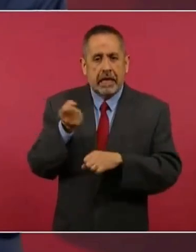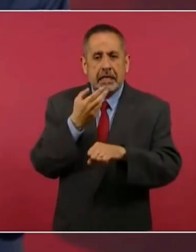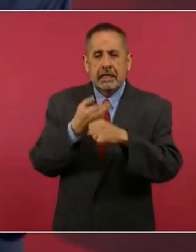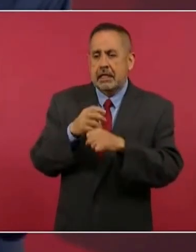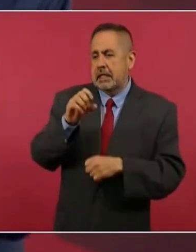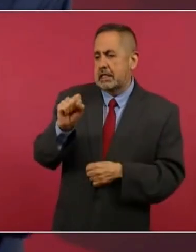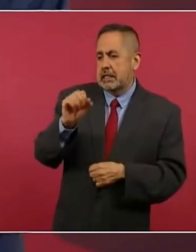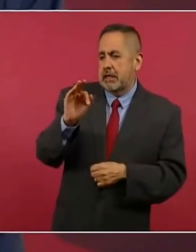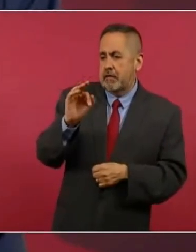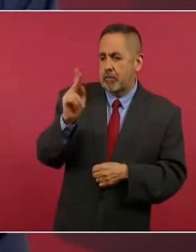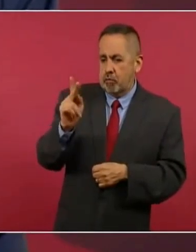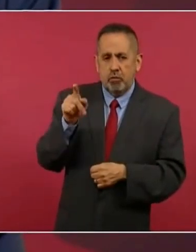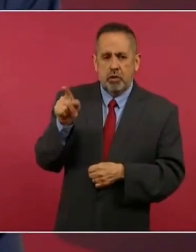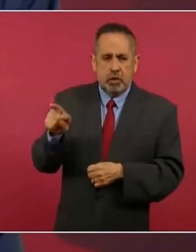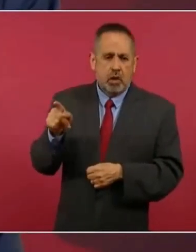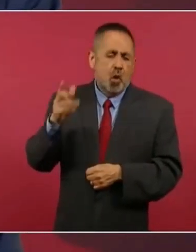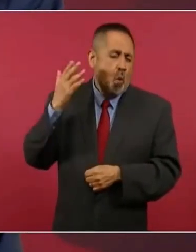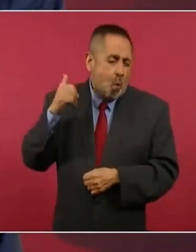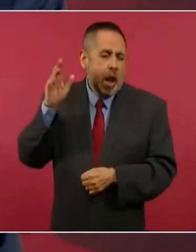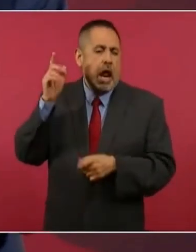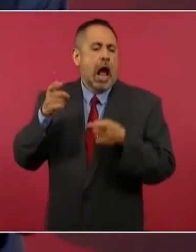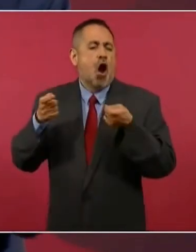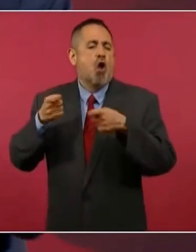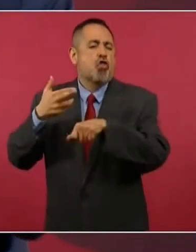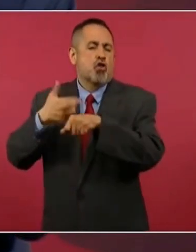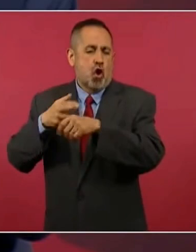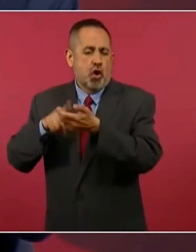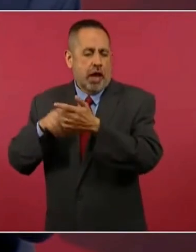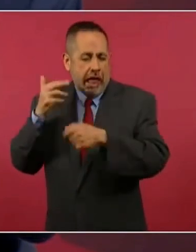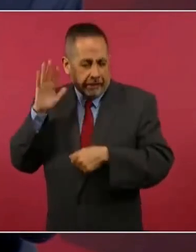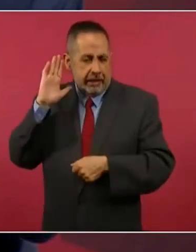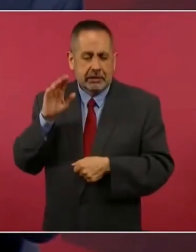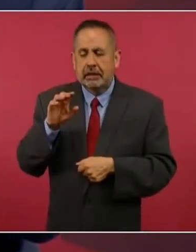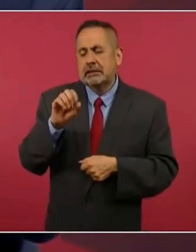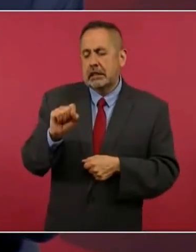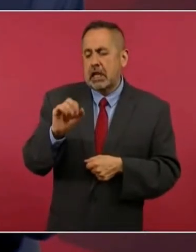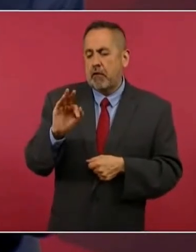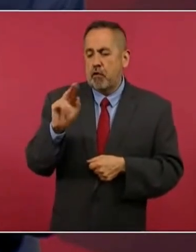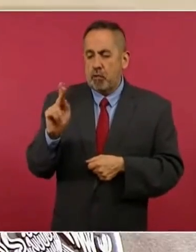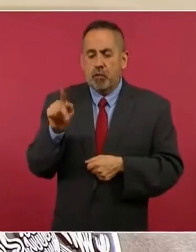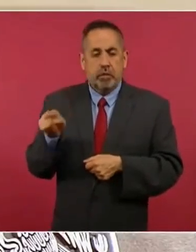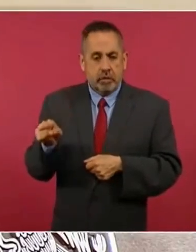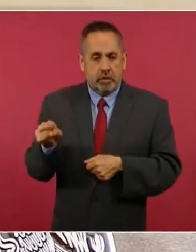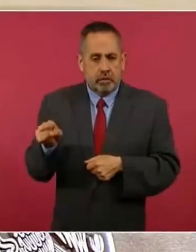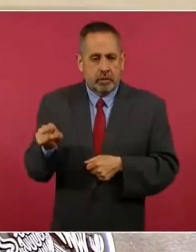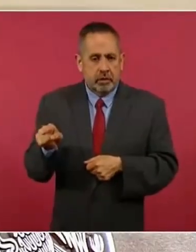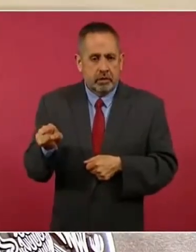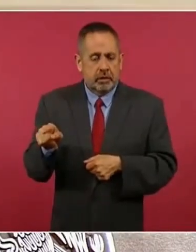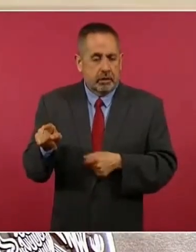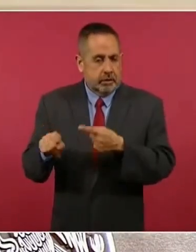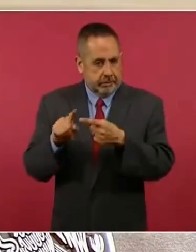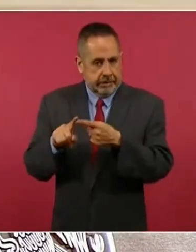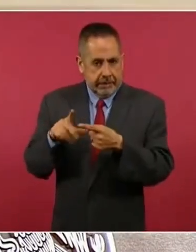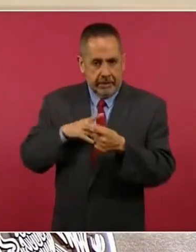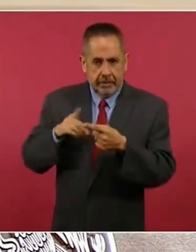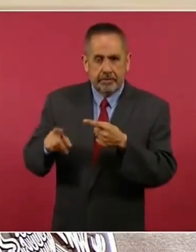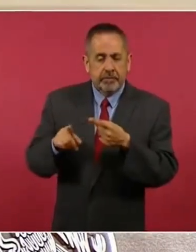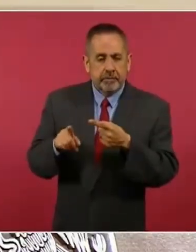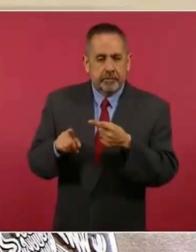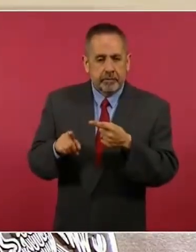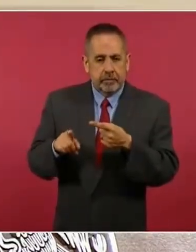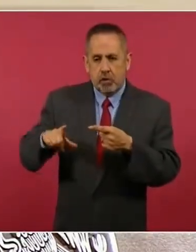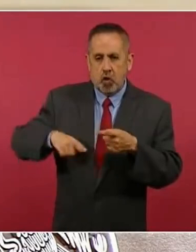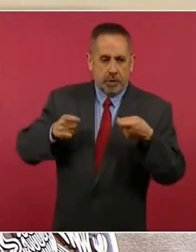Pública, que era la antigua Contraloría, que se convirtió en Función Pública en